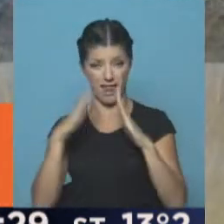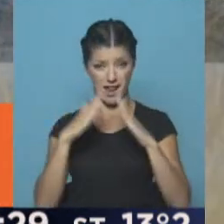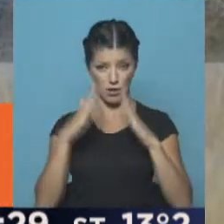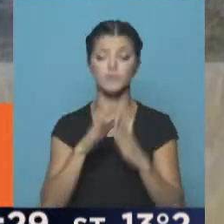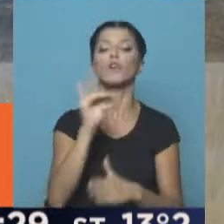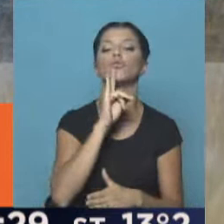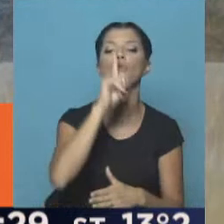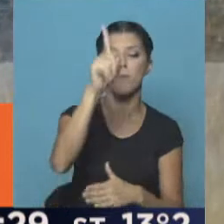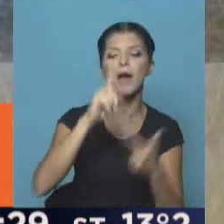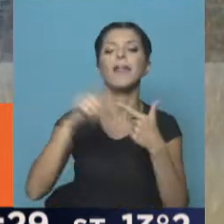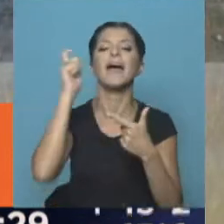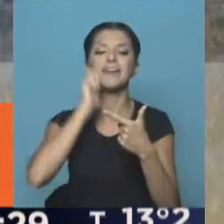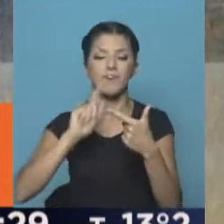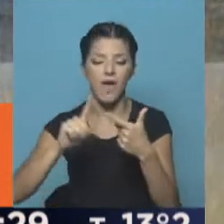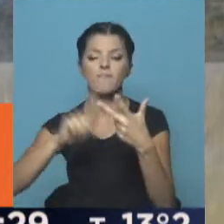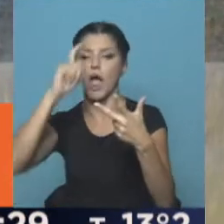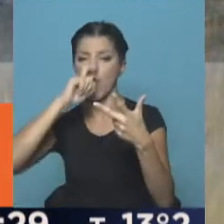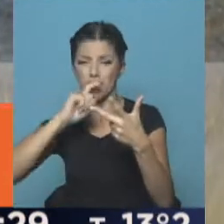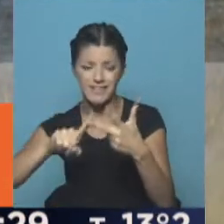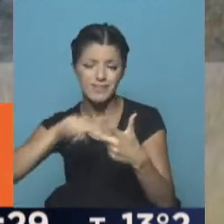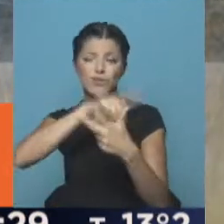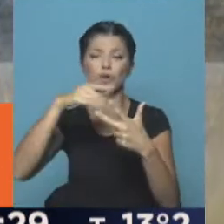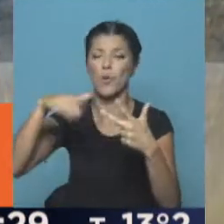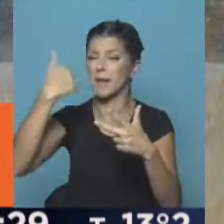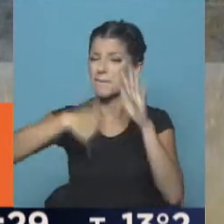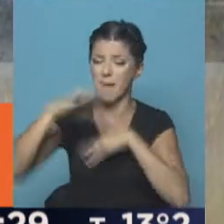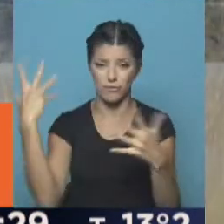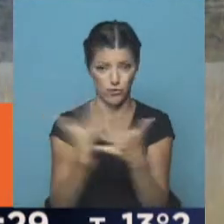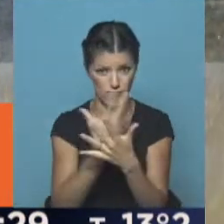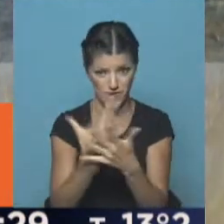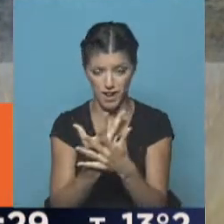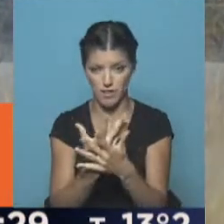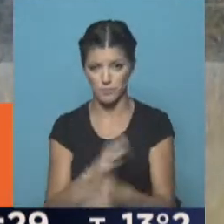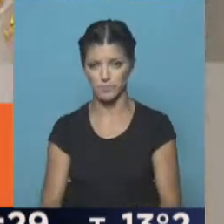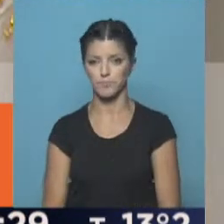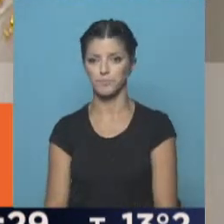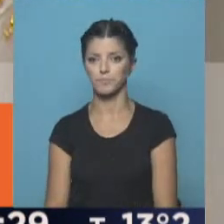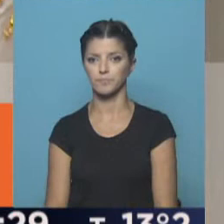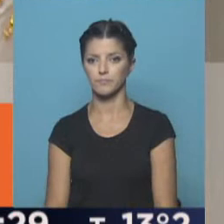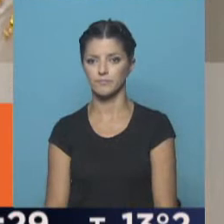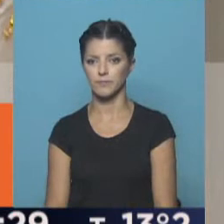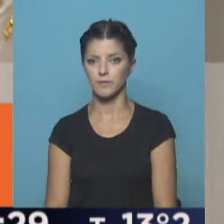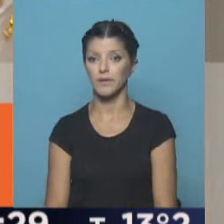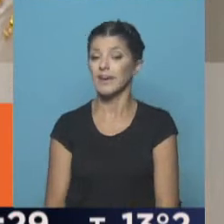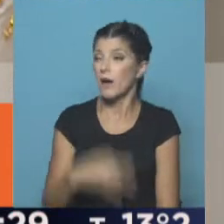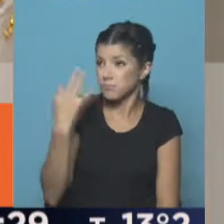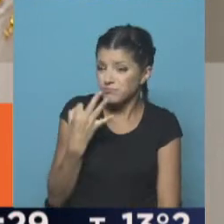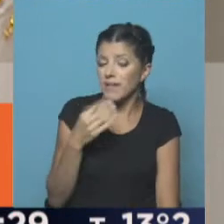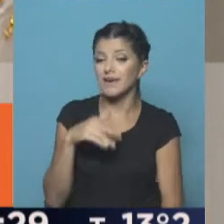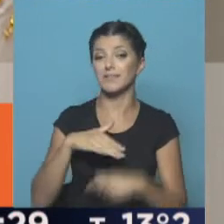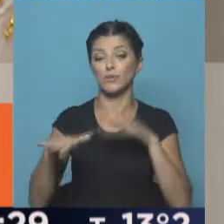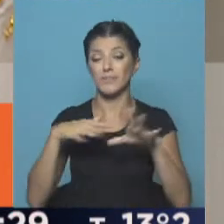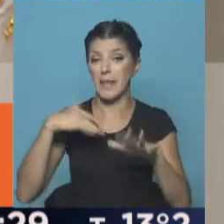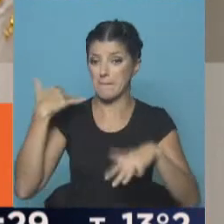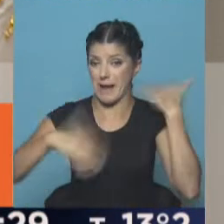Rivadavia y Corrientes son algunas de las zonas más castigadas. La realidad es que hemos sufrido una situación de emergencia